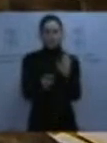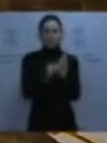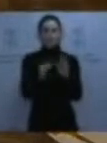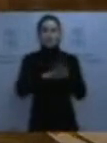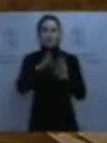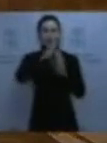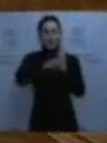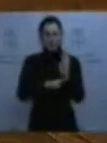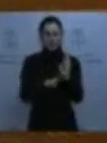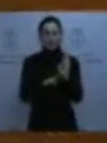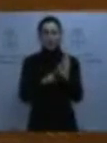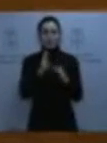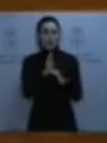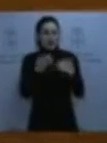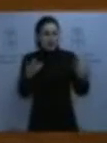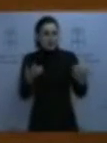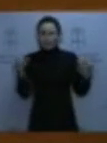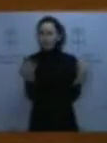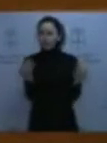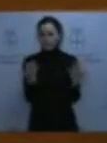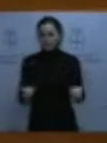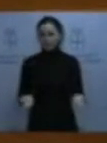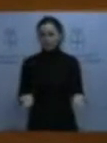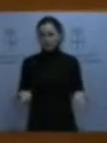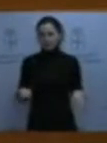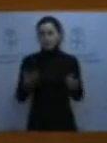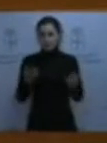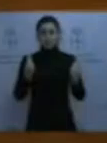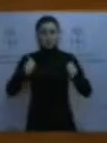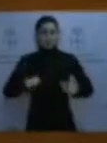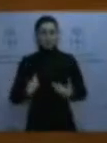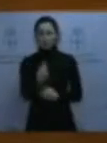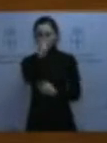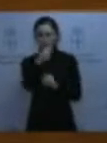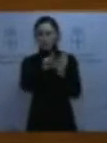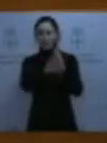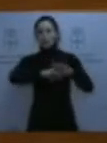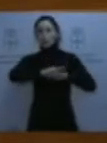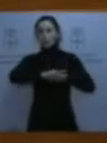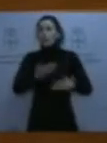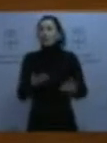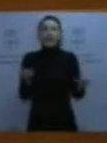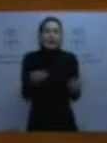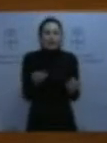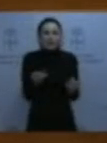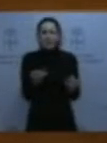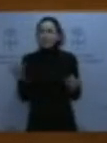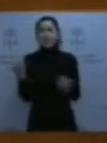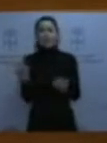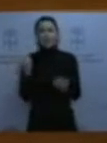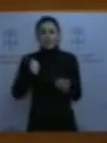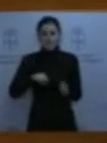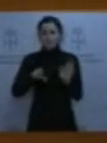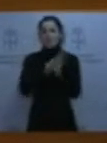regulación parlamentaria, mínimos necesarios, y esto sí por imperativo legal. Se trata de cumplir el mandato de la